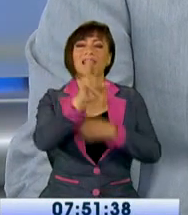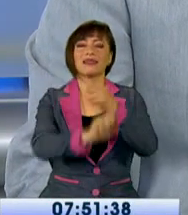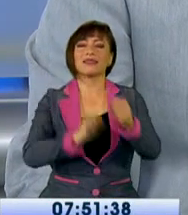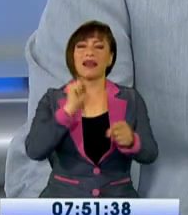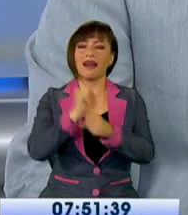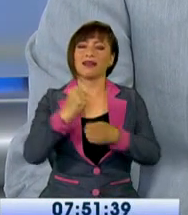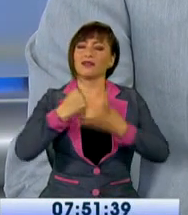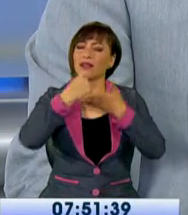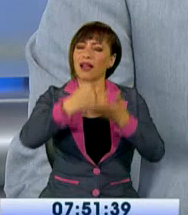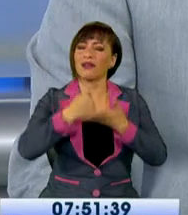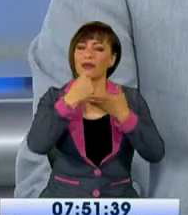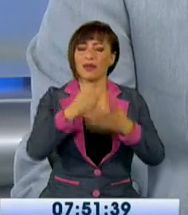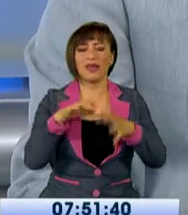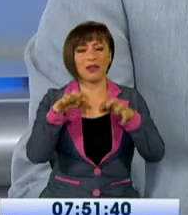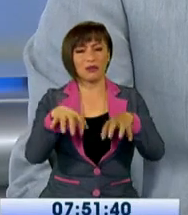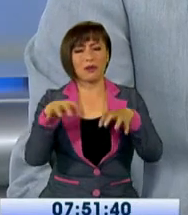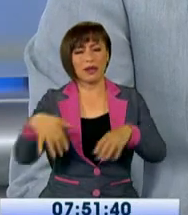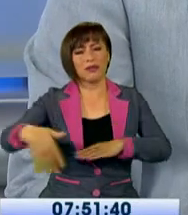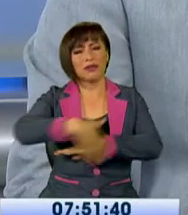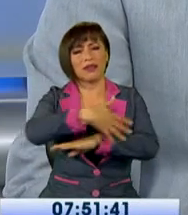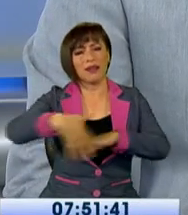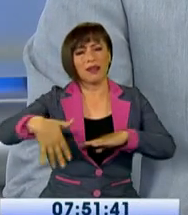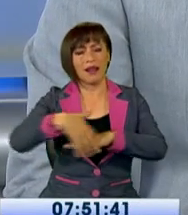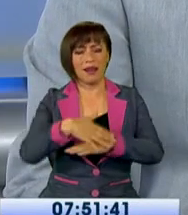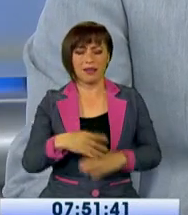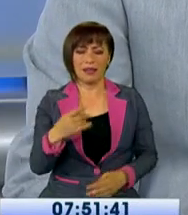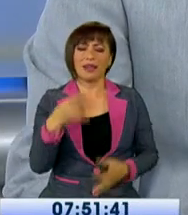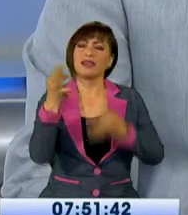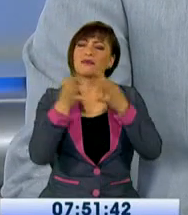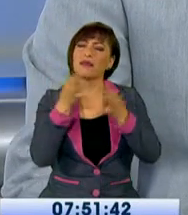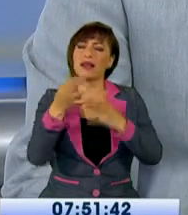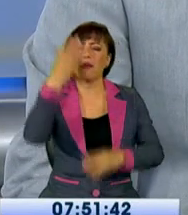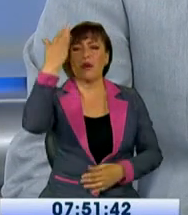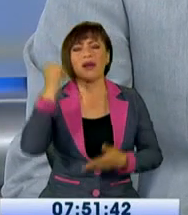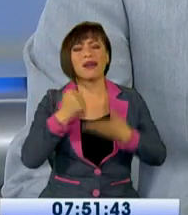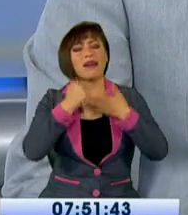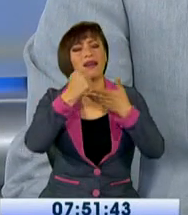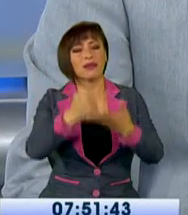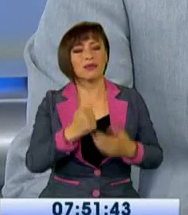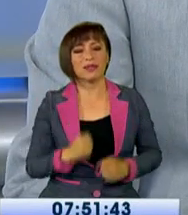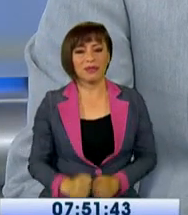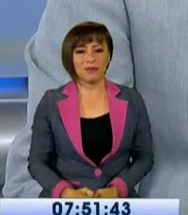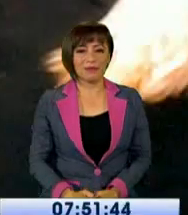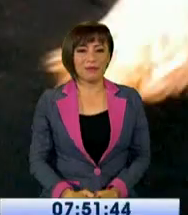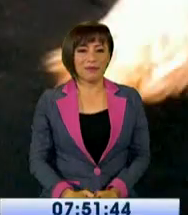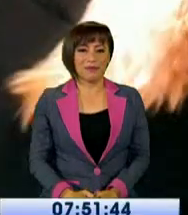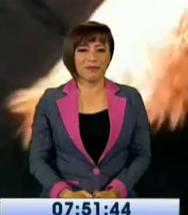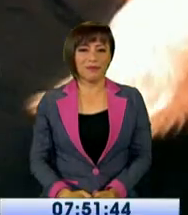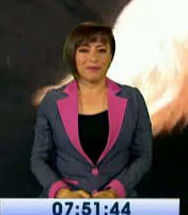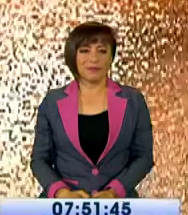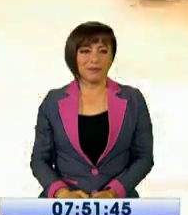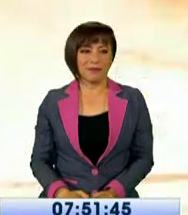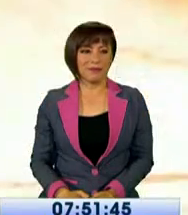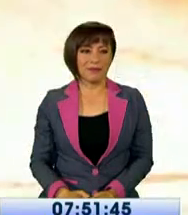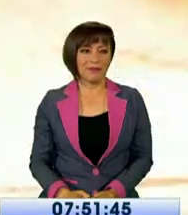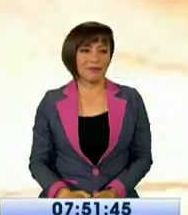callejeros de condiciones extremas. Ella nos explica por qué lo hace y cómo podríamos ayudarla.